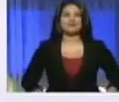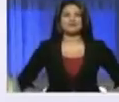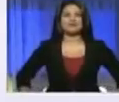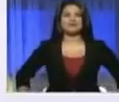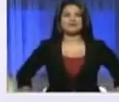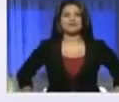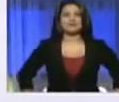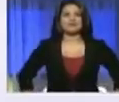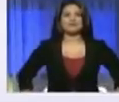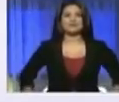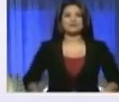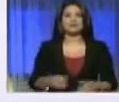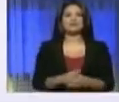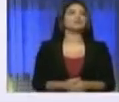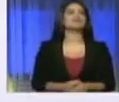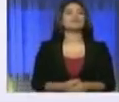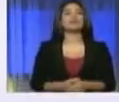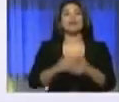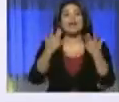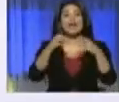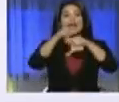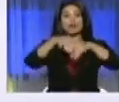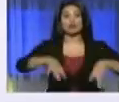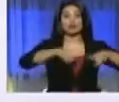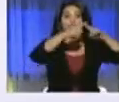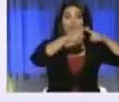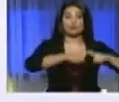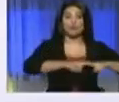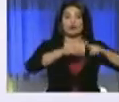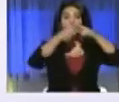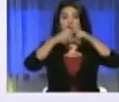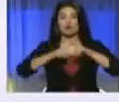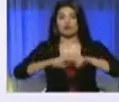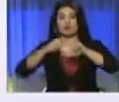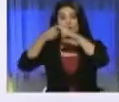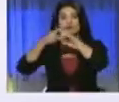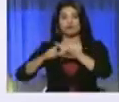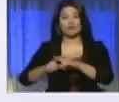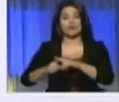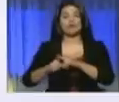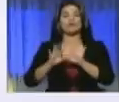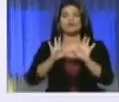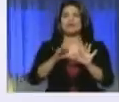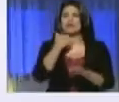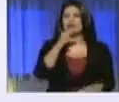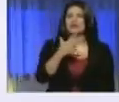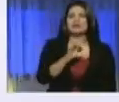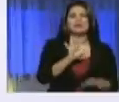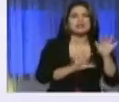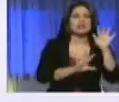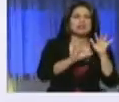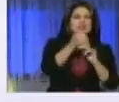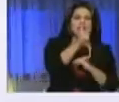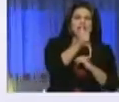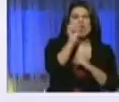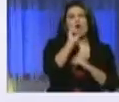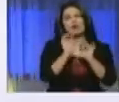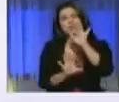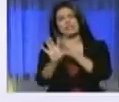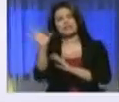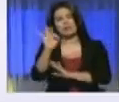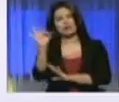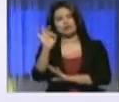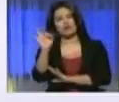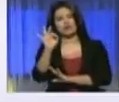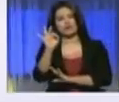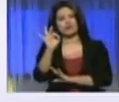Bueno, camarada, en la estructura de costos, entre 10-15% son